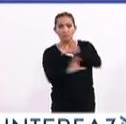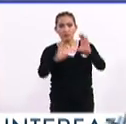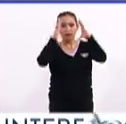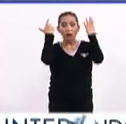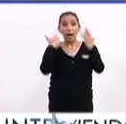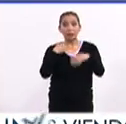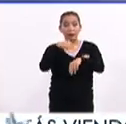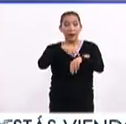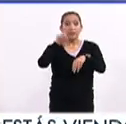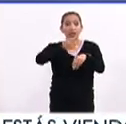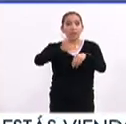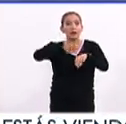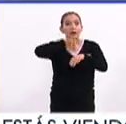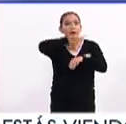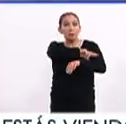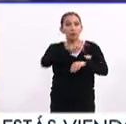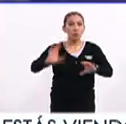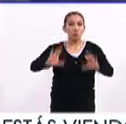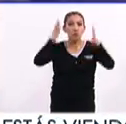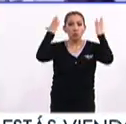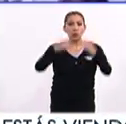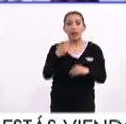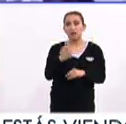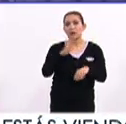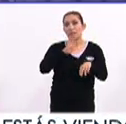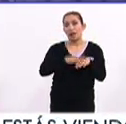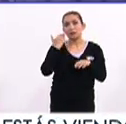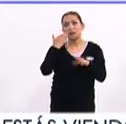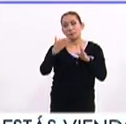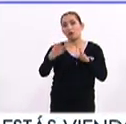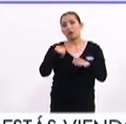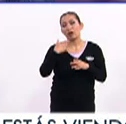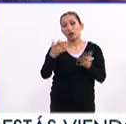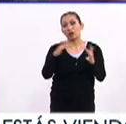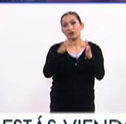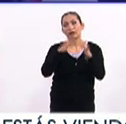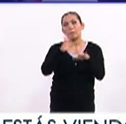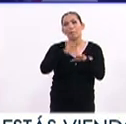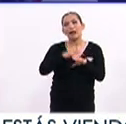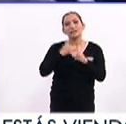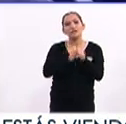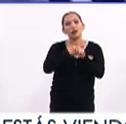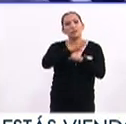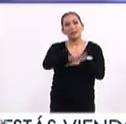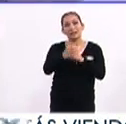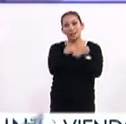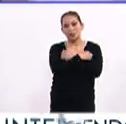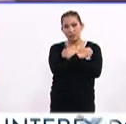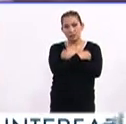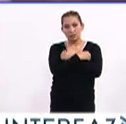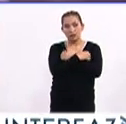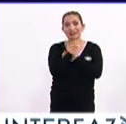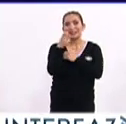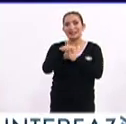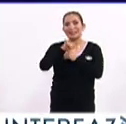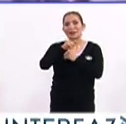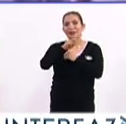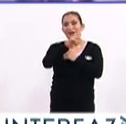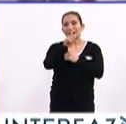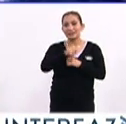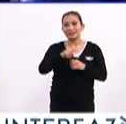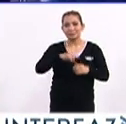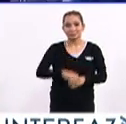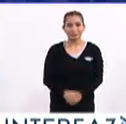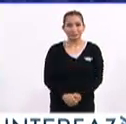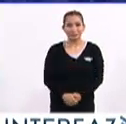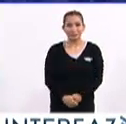que provoca que los días sean más cortos. Esto y mucho más en el programa que te conecta con lo mejor de la información en educación. Esto es